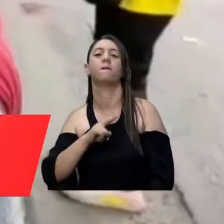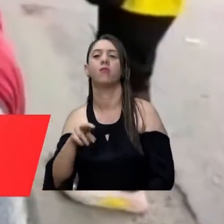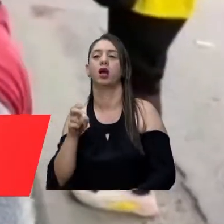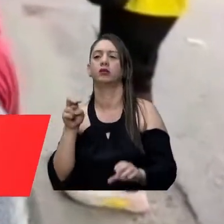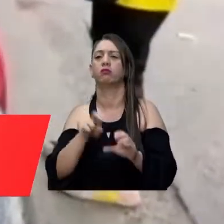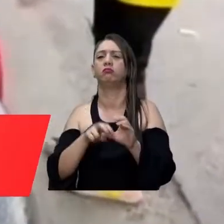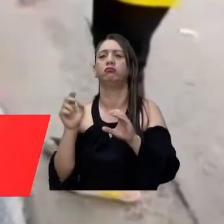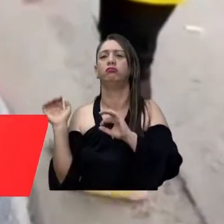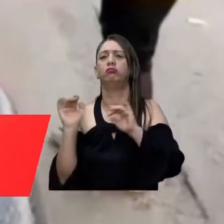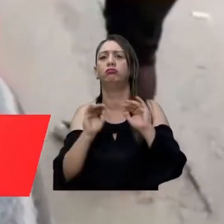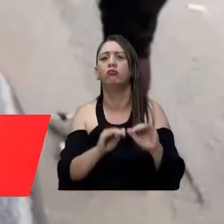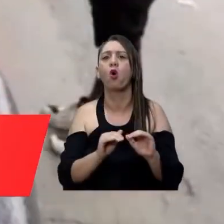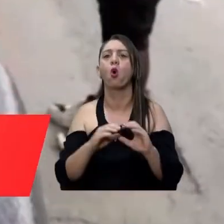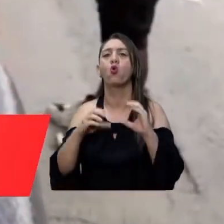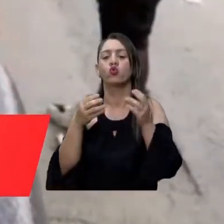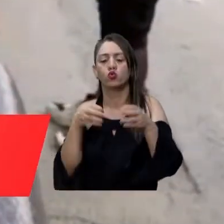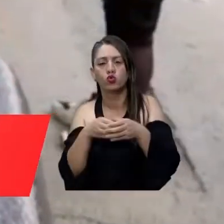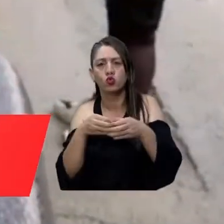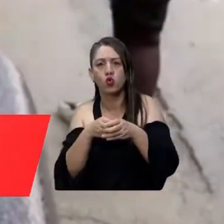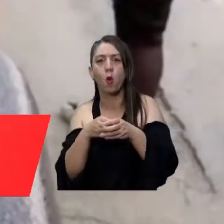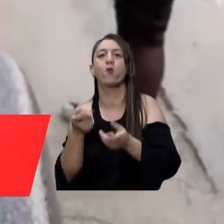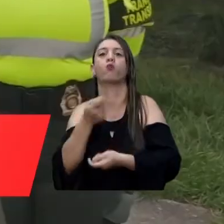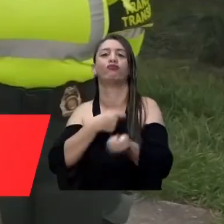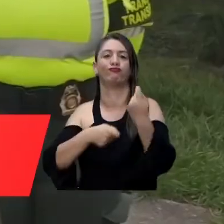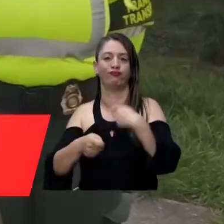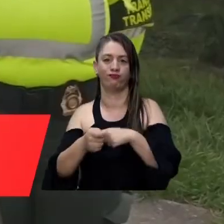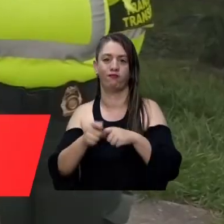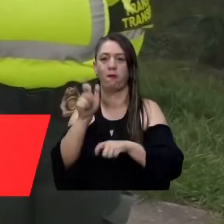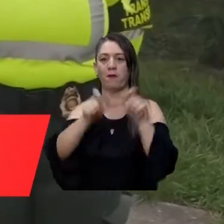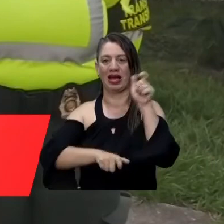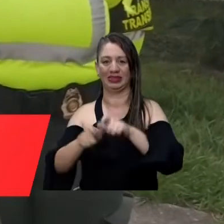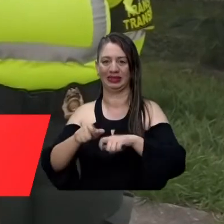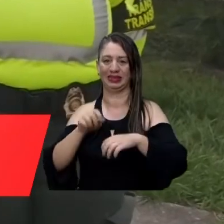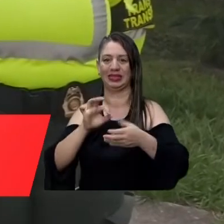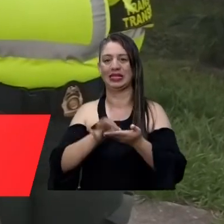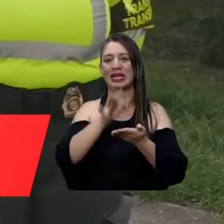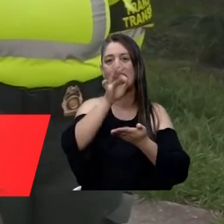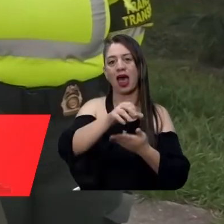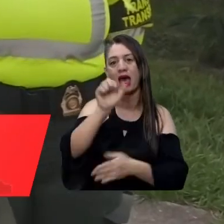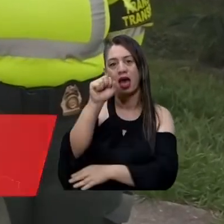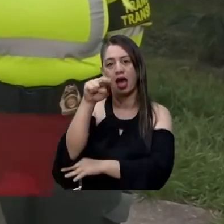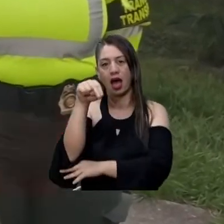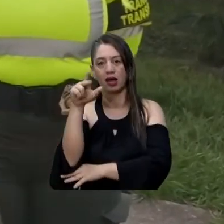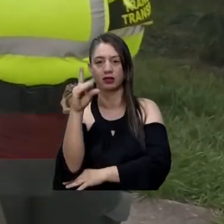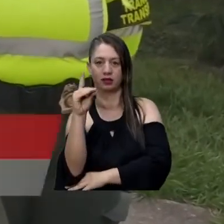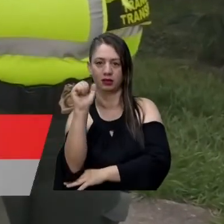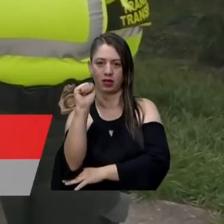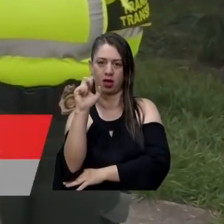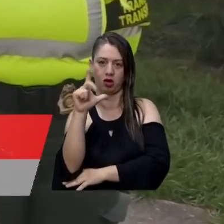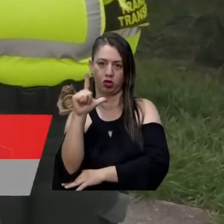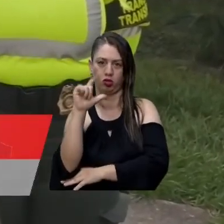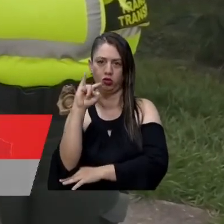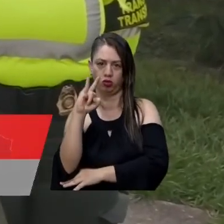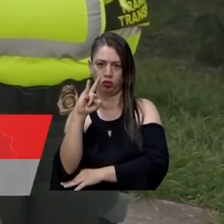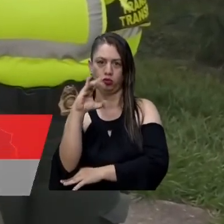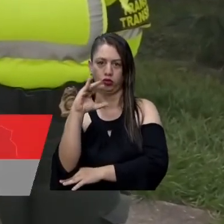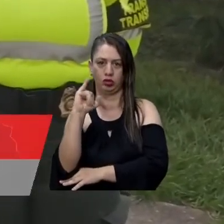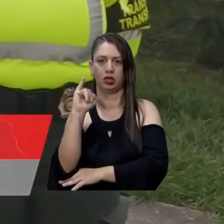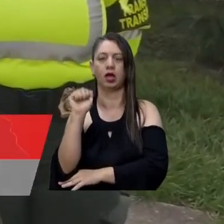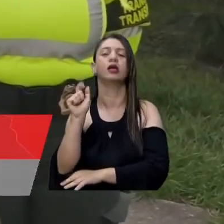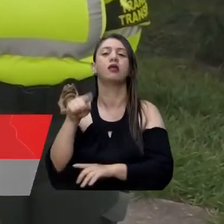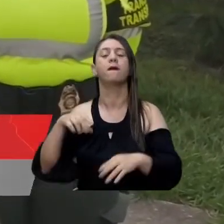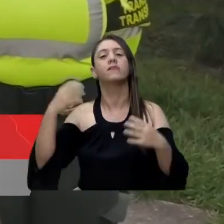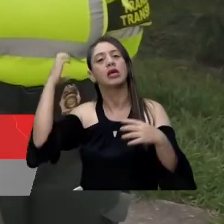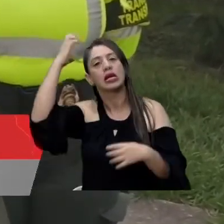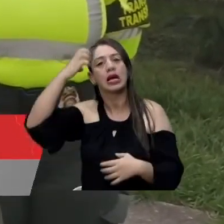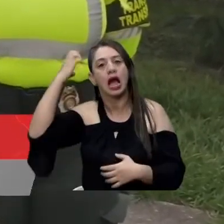eran transportados por un presunto grupo de tráfico humano. Entre Andalucía y Cartago. Aquí se capturan